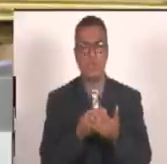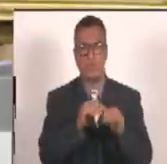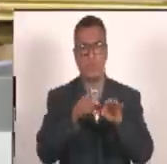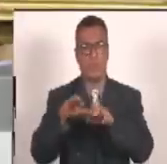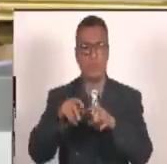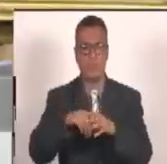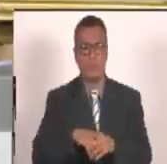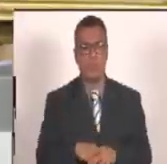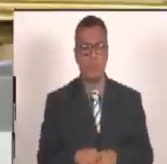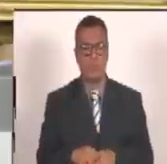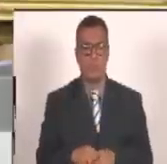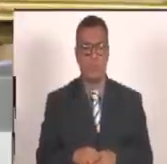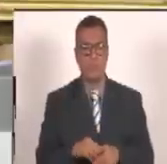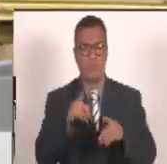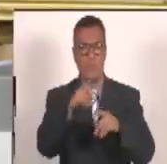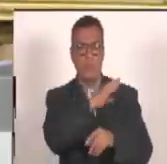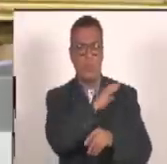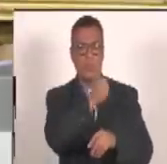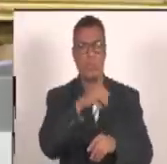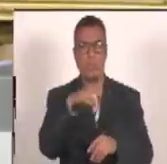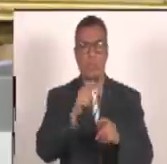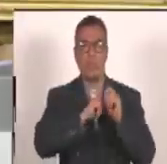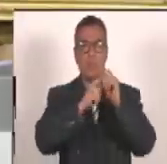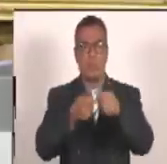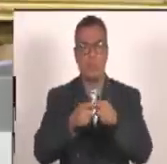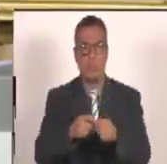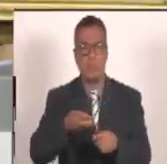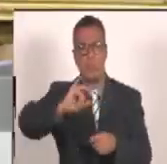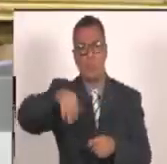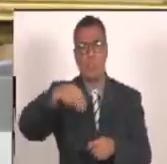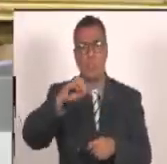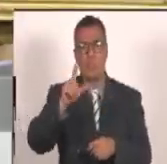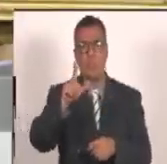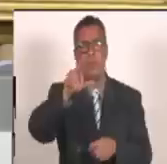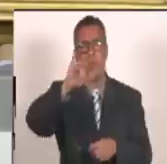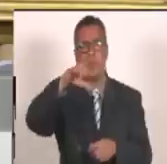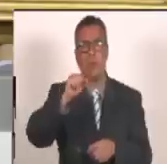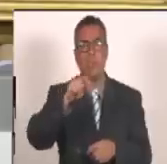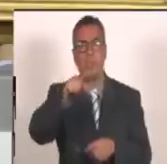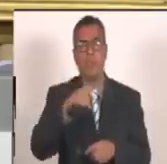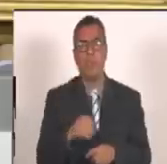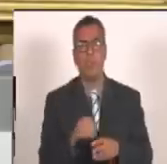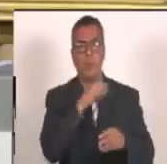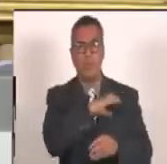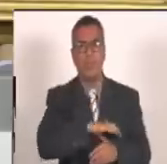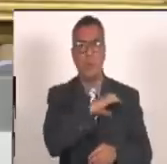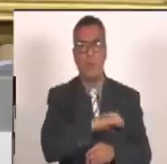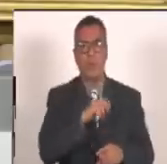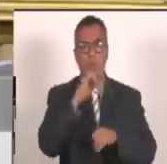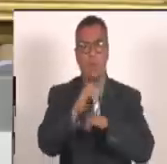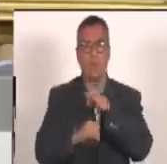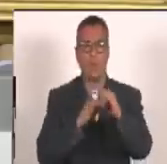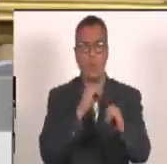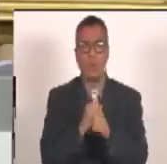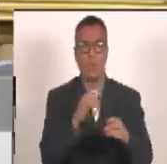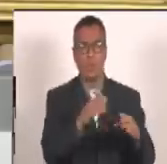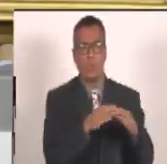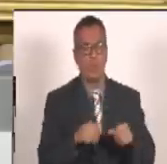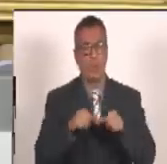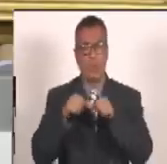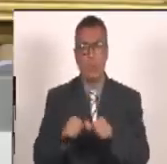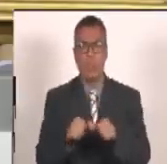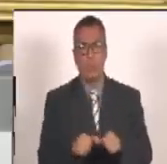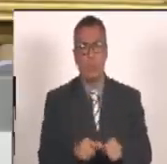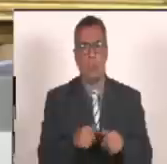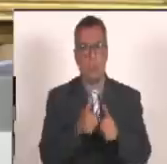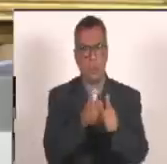secretaria. Esta junta directiva designa al diputado Julio García Serpa para que integre el Comité Interinstitucional de Coordinación Permanente